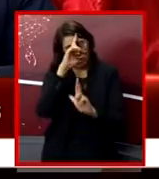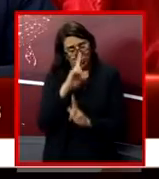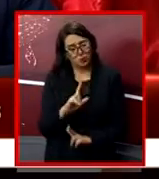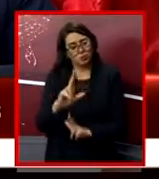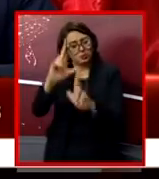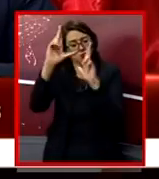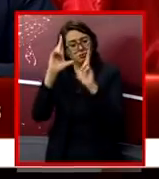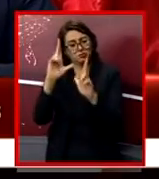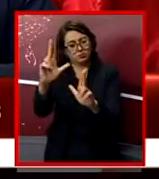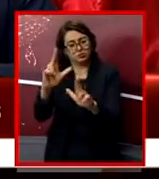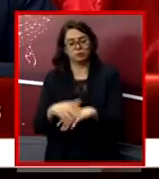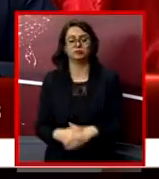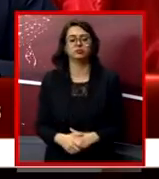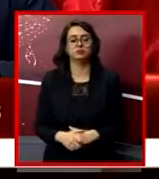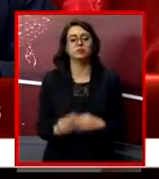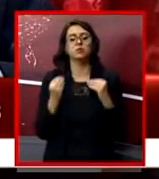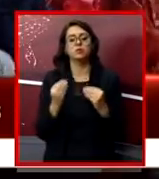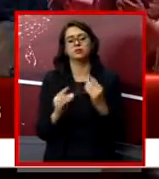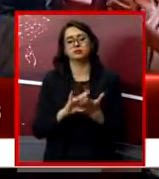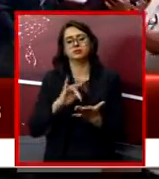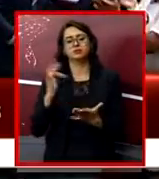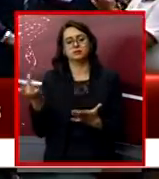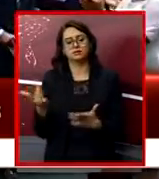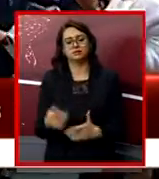de esta Cámara de Diputados. Muchas gracias.